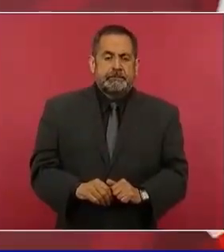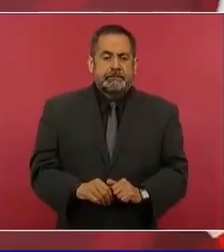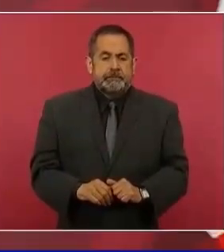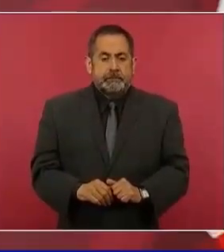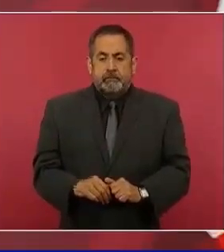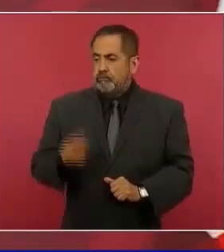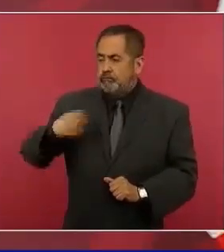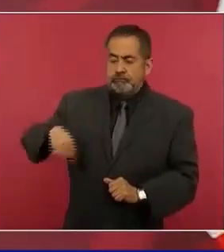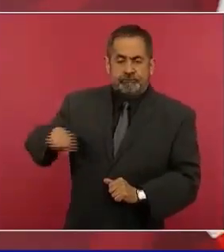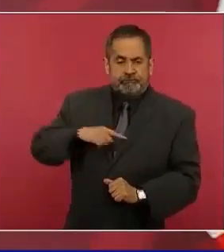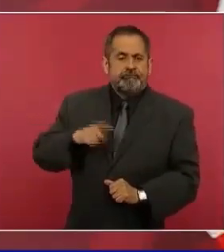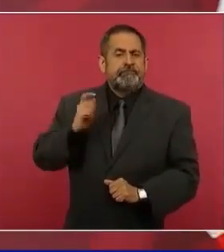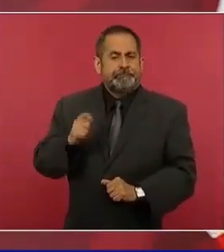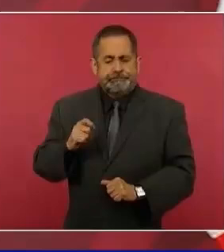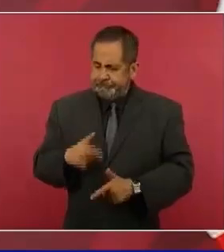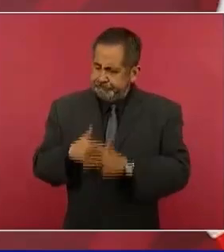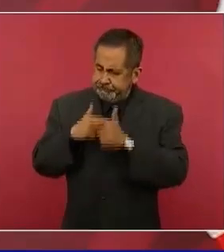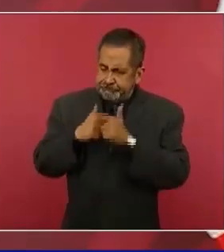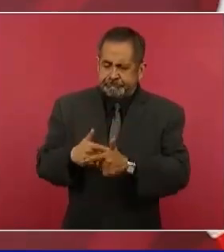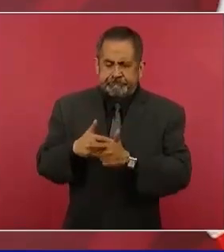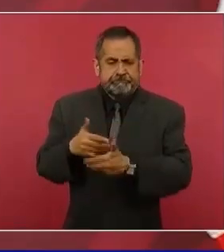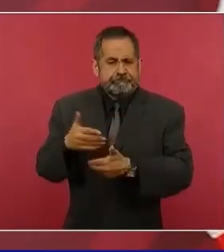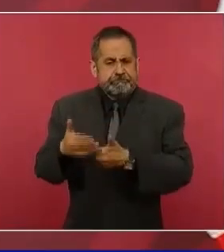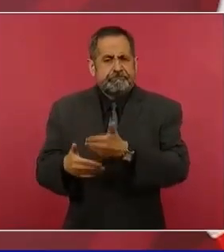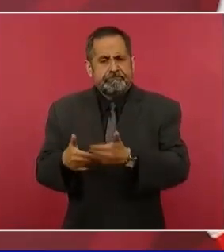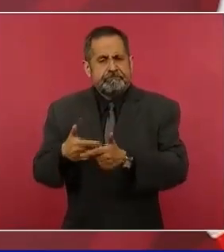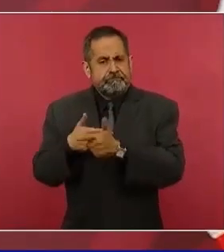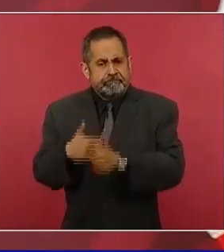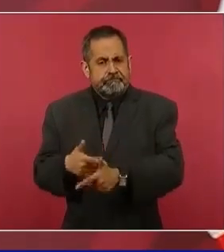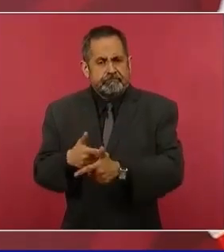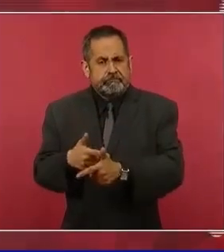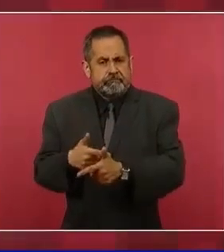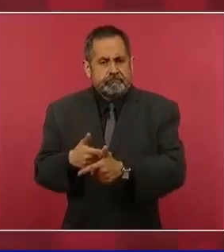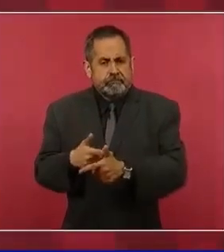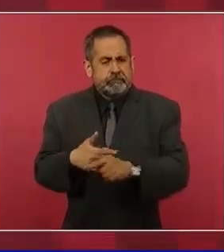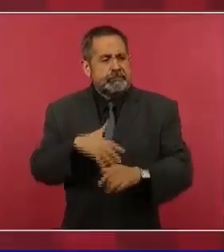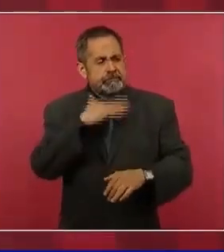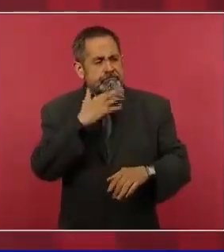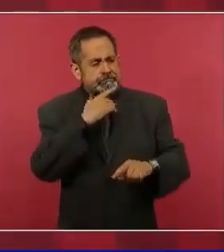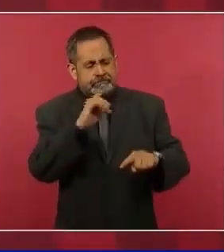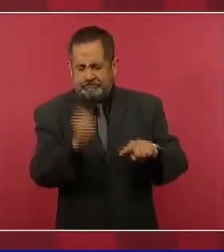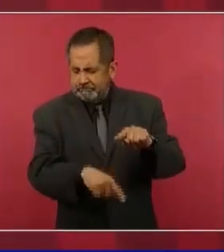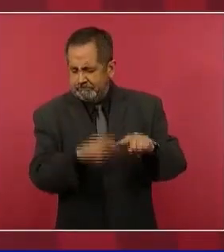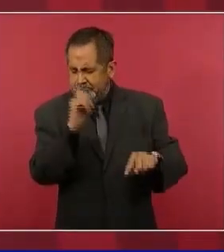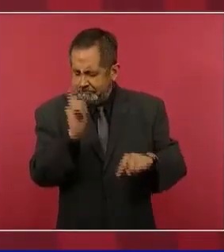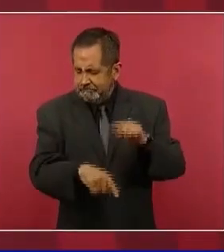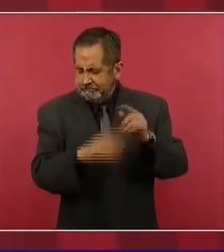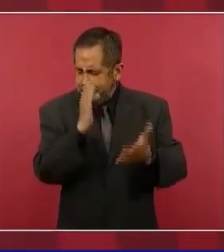vamos a seguir combatiendo la corrupción.